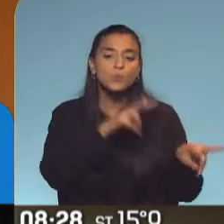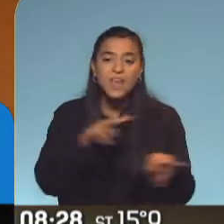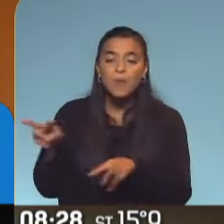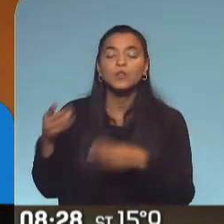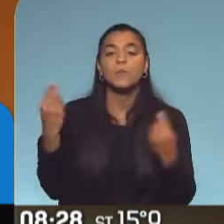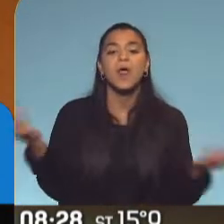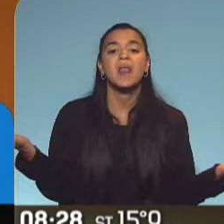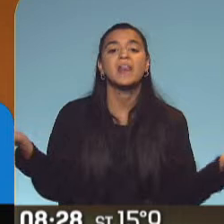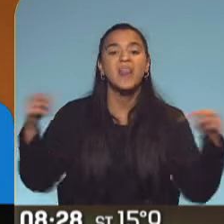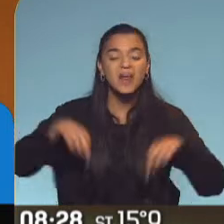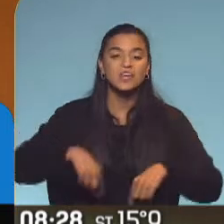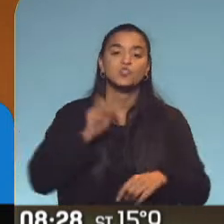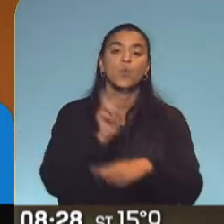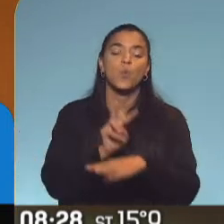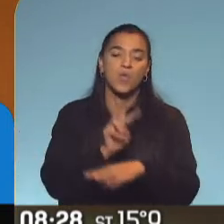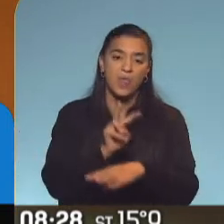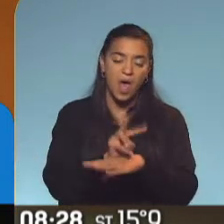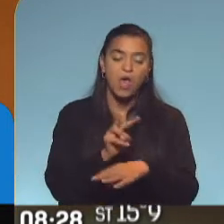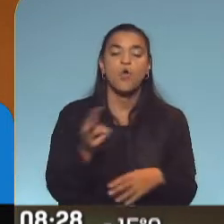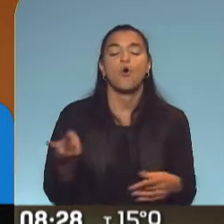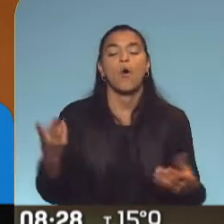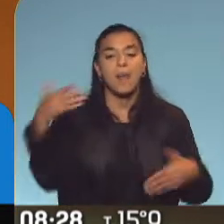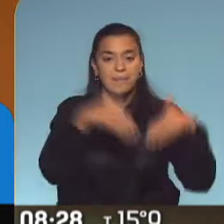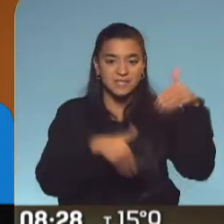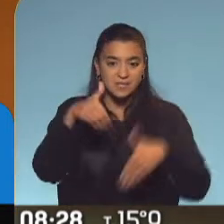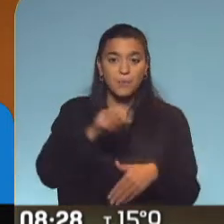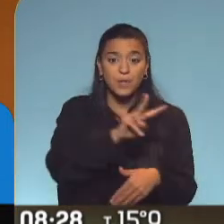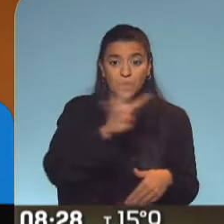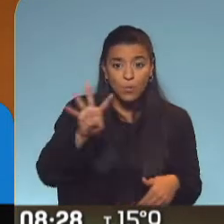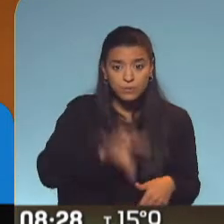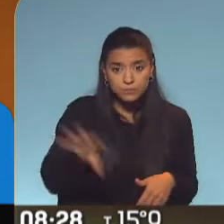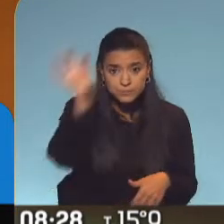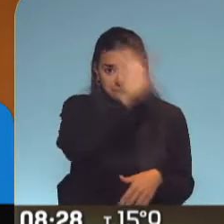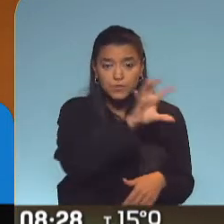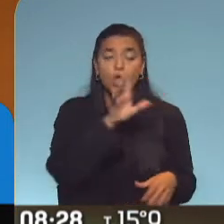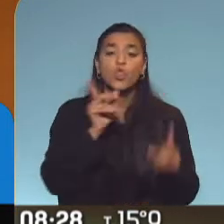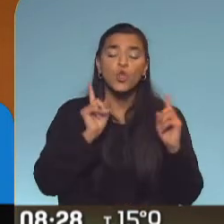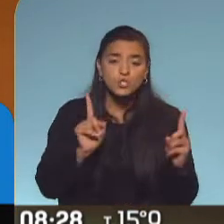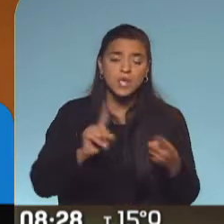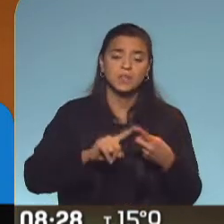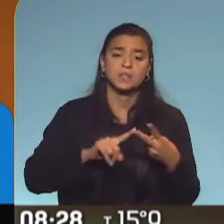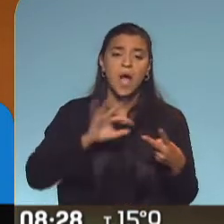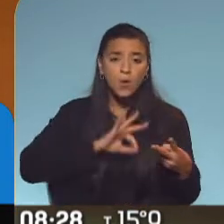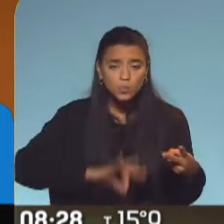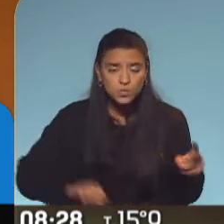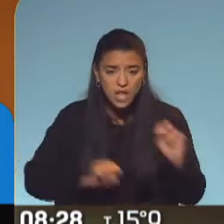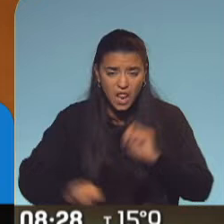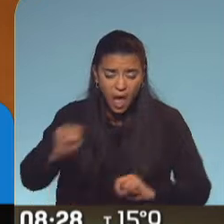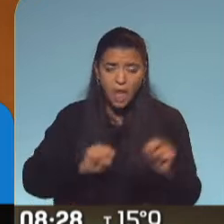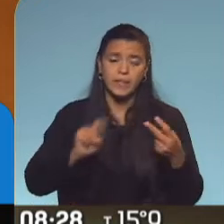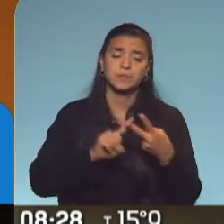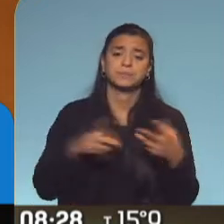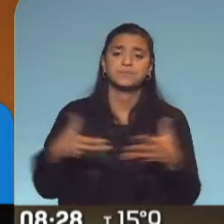el regreso a cuidado a la presencialidad. Participaron las 24 jurisdicciones, los docentes, los auxiliares, sus organizaciones